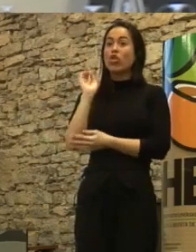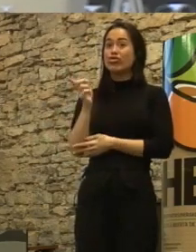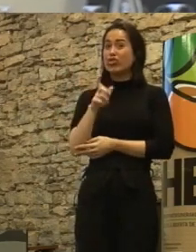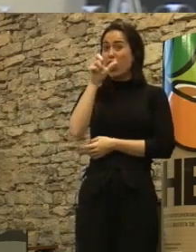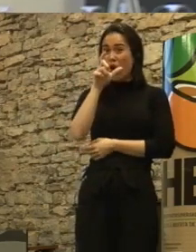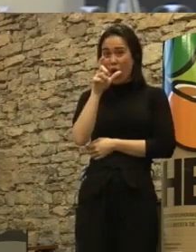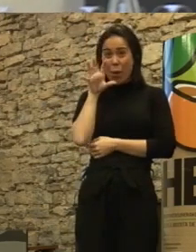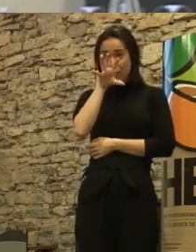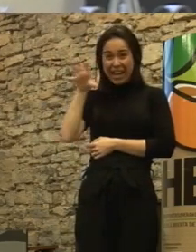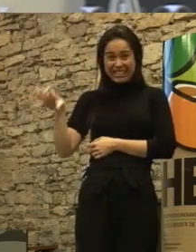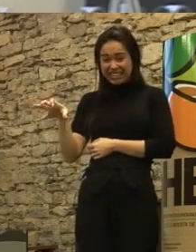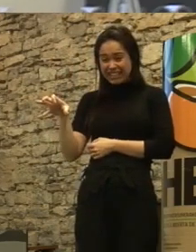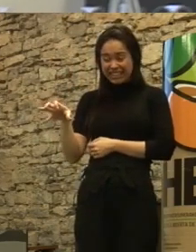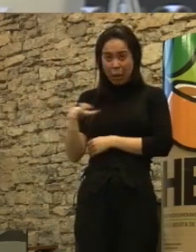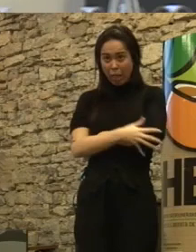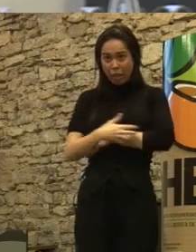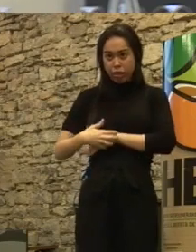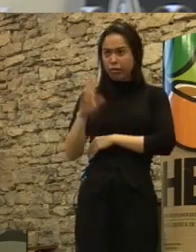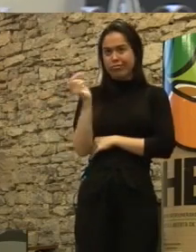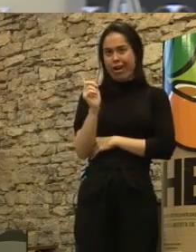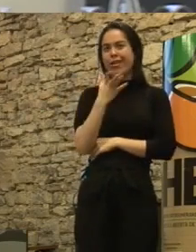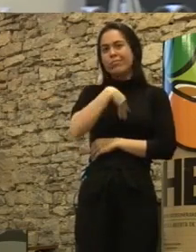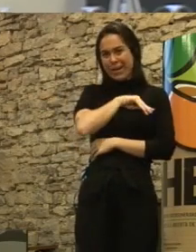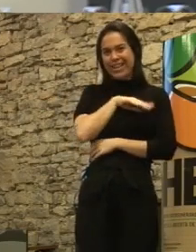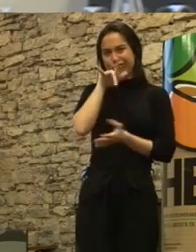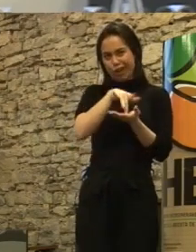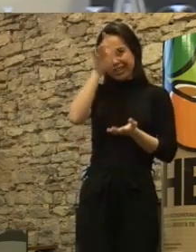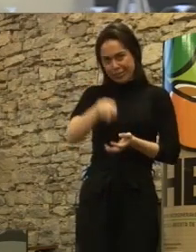de desarrollo? No, sucede en España también.